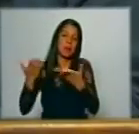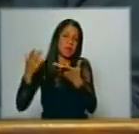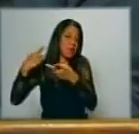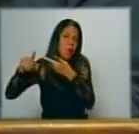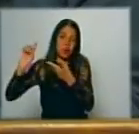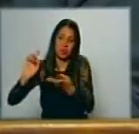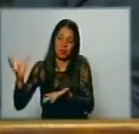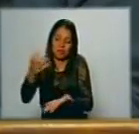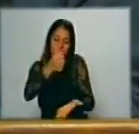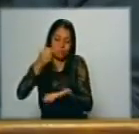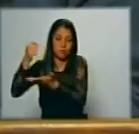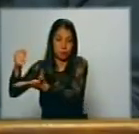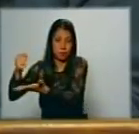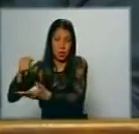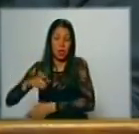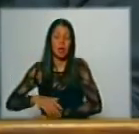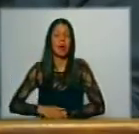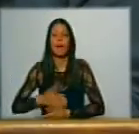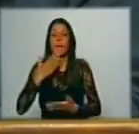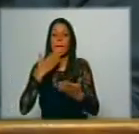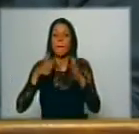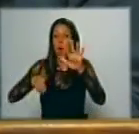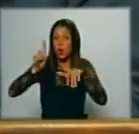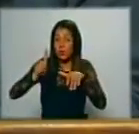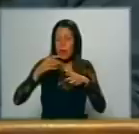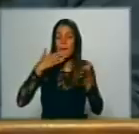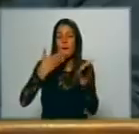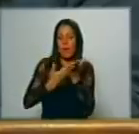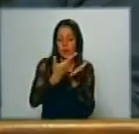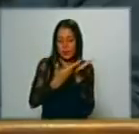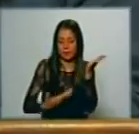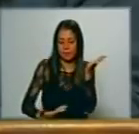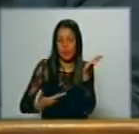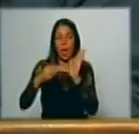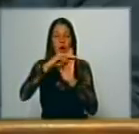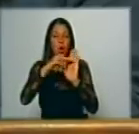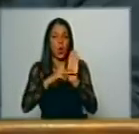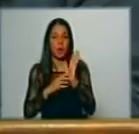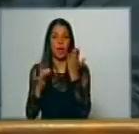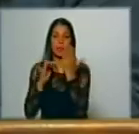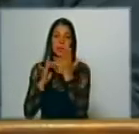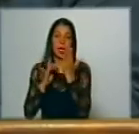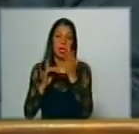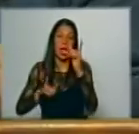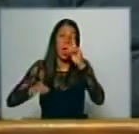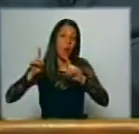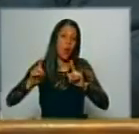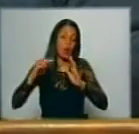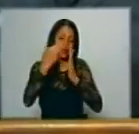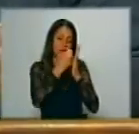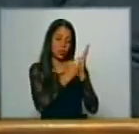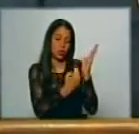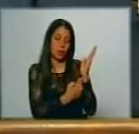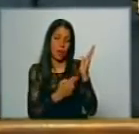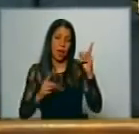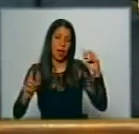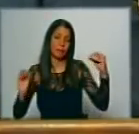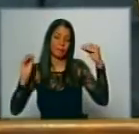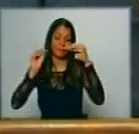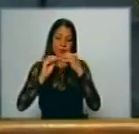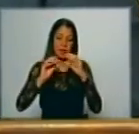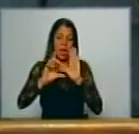11. Proponer ante el órgano rector las normas técnicas y normativas de conformidad con esta